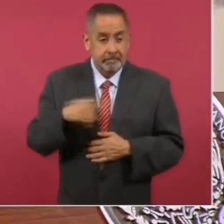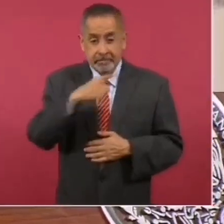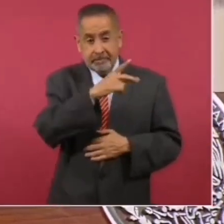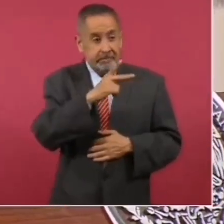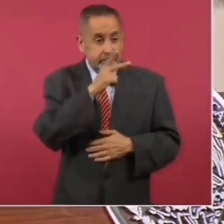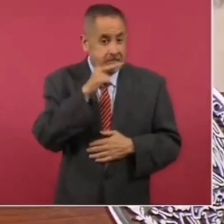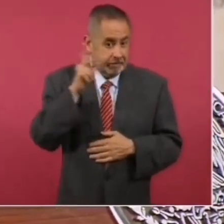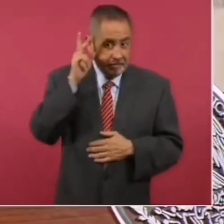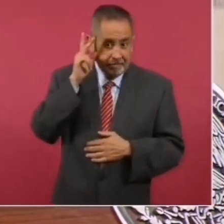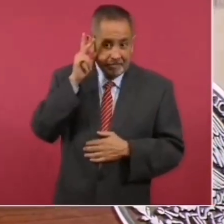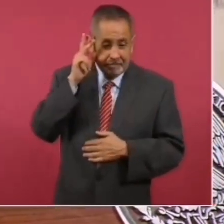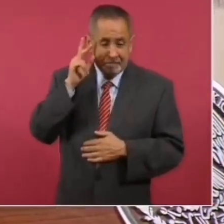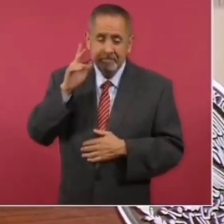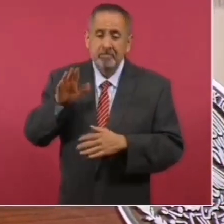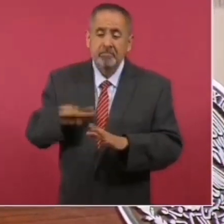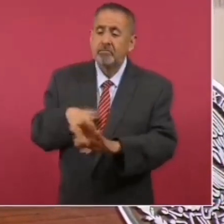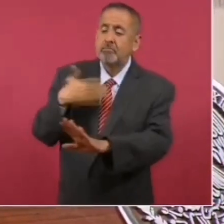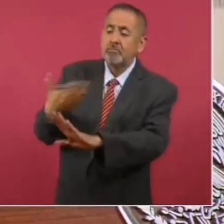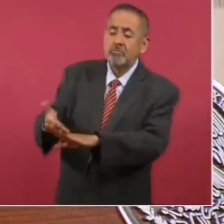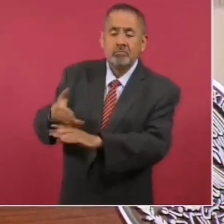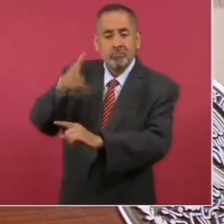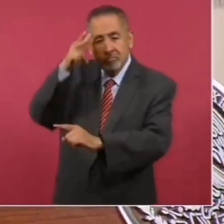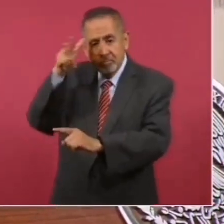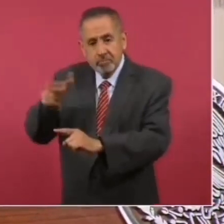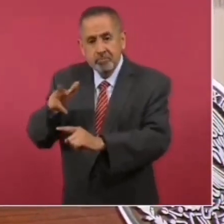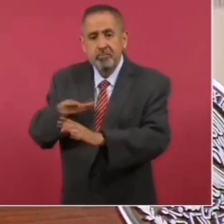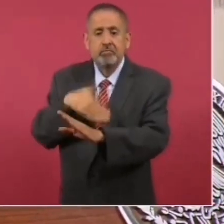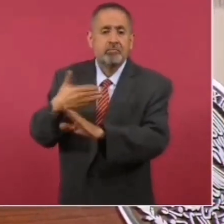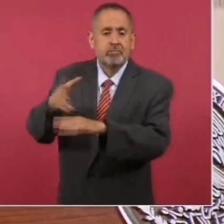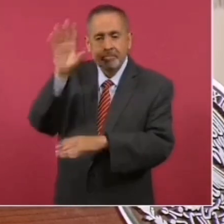Hidalgo y de Morelos.